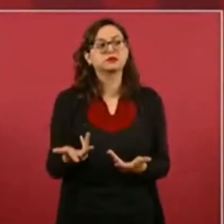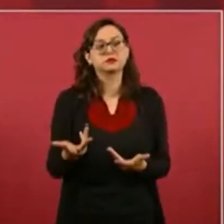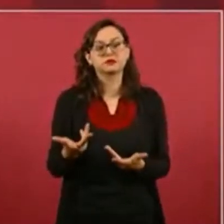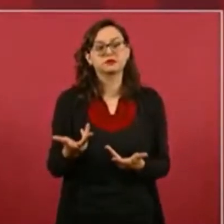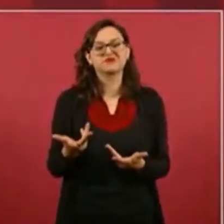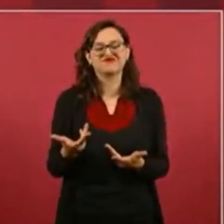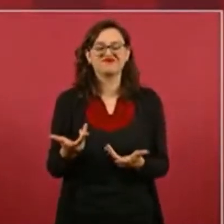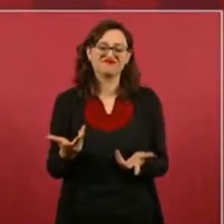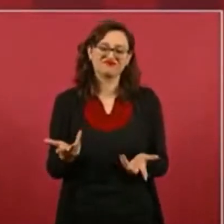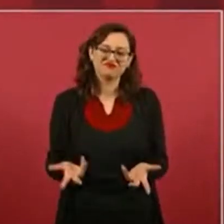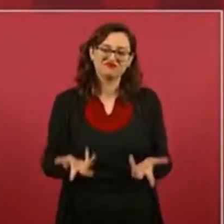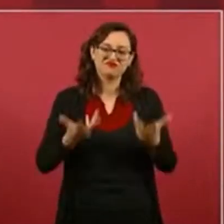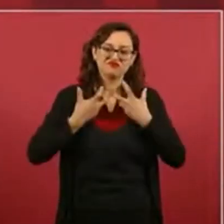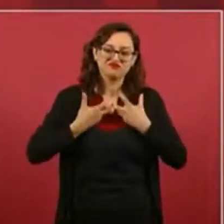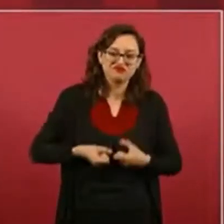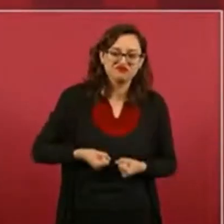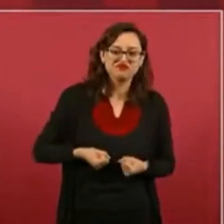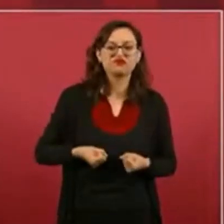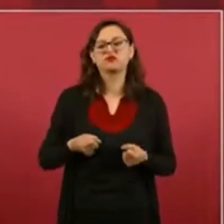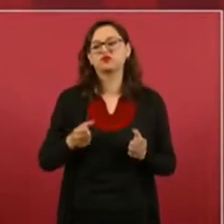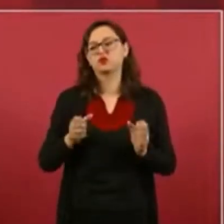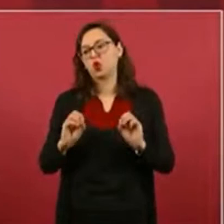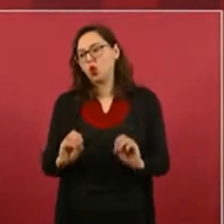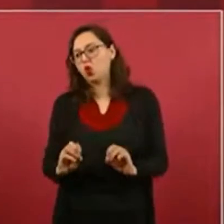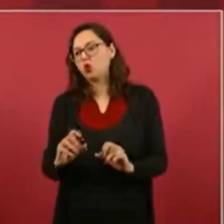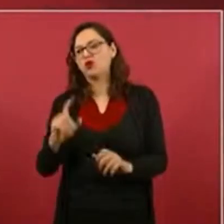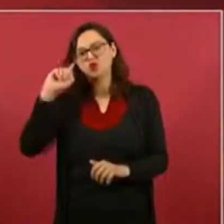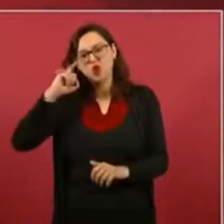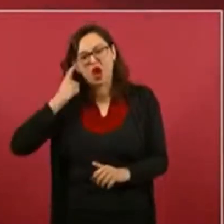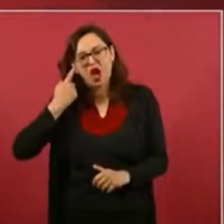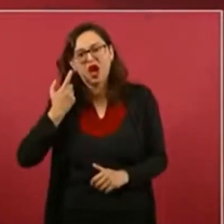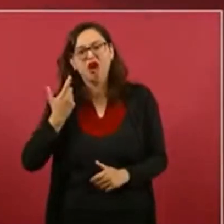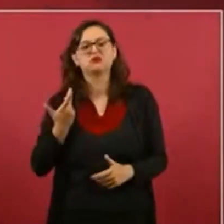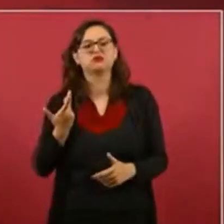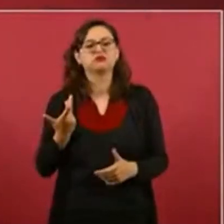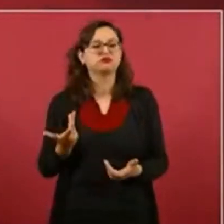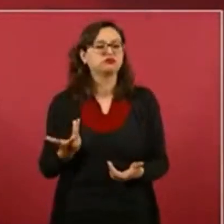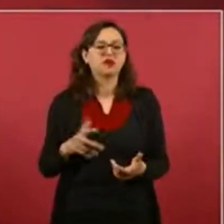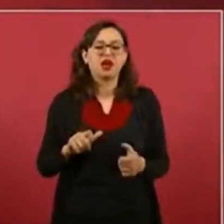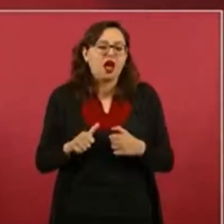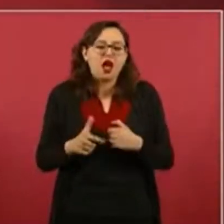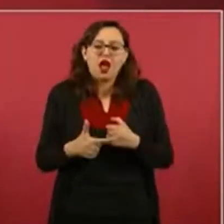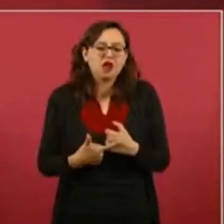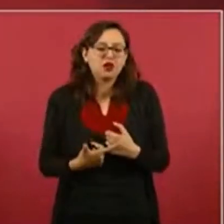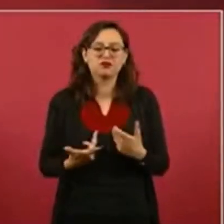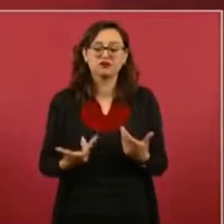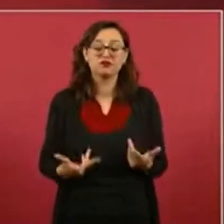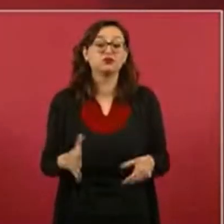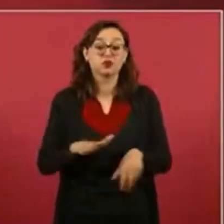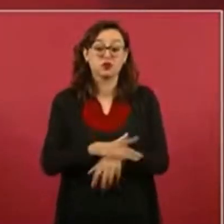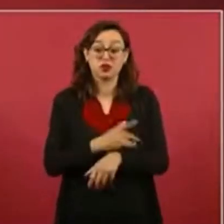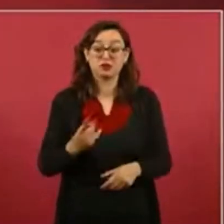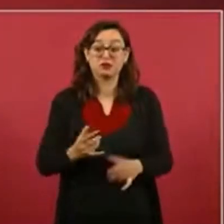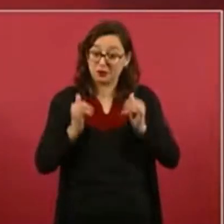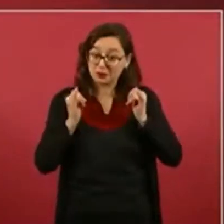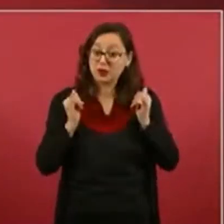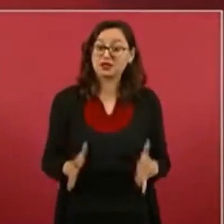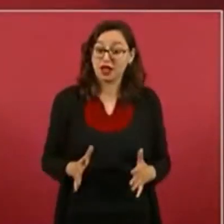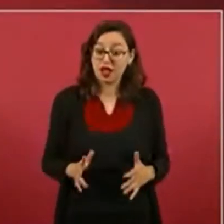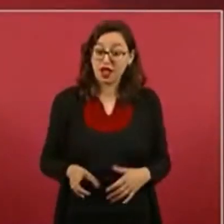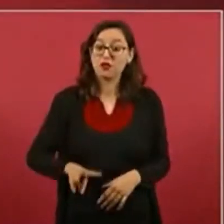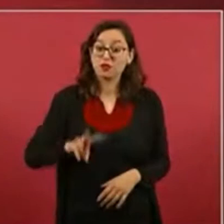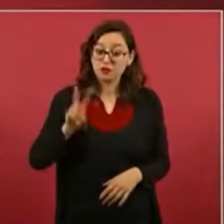de afectados porque son y campañas muy